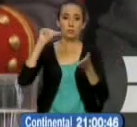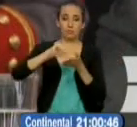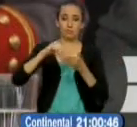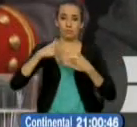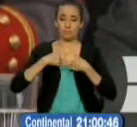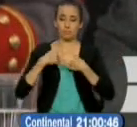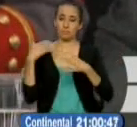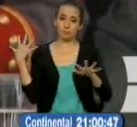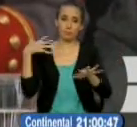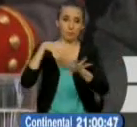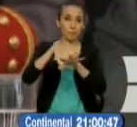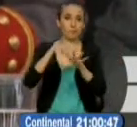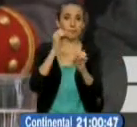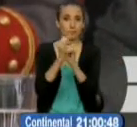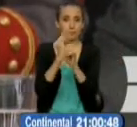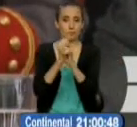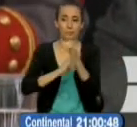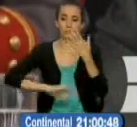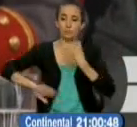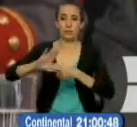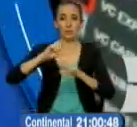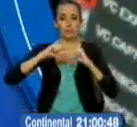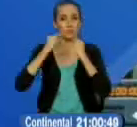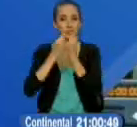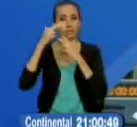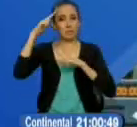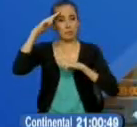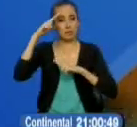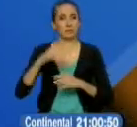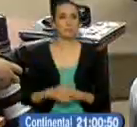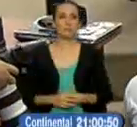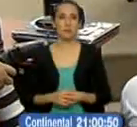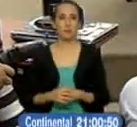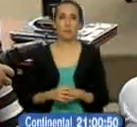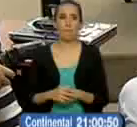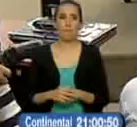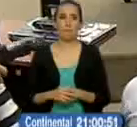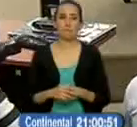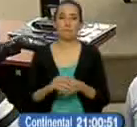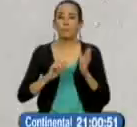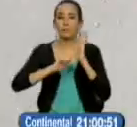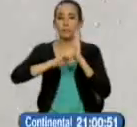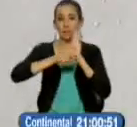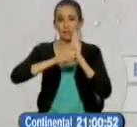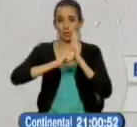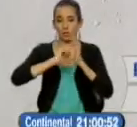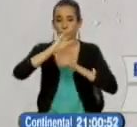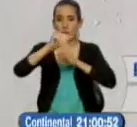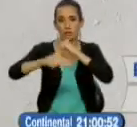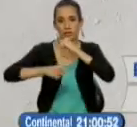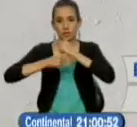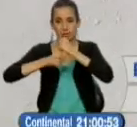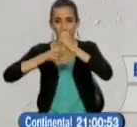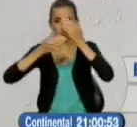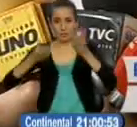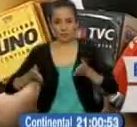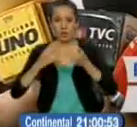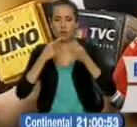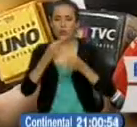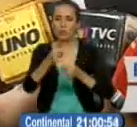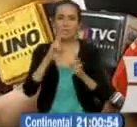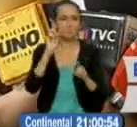con la integridad institucional de las Fuerzas Armadas. El contralor subrogante niega que la institución persiga